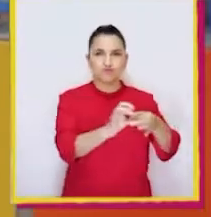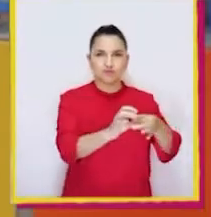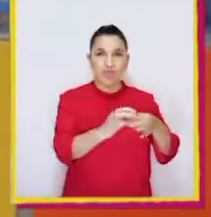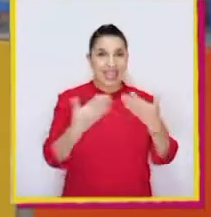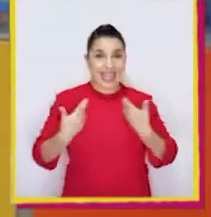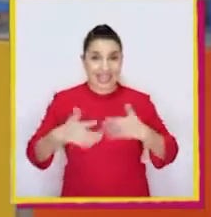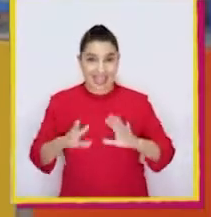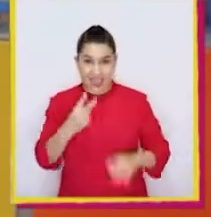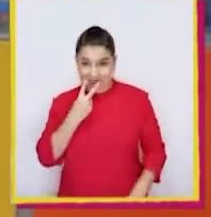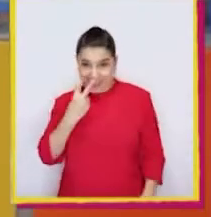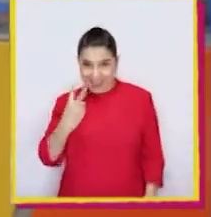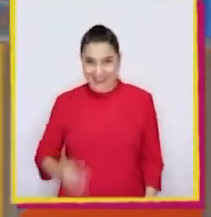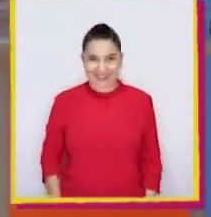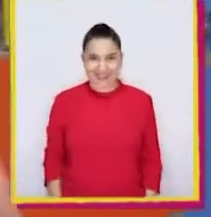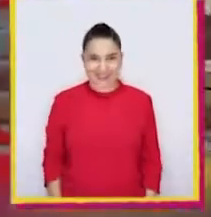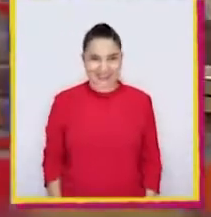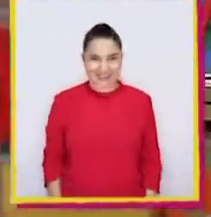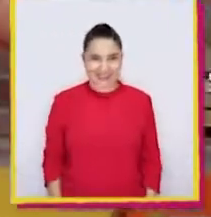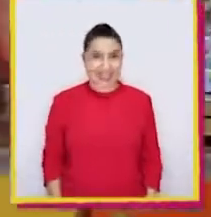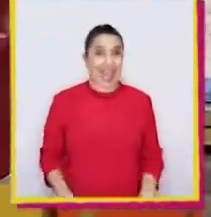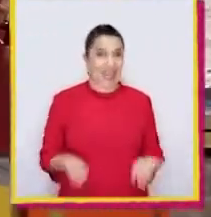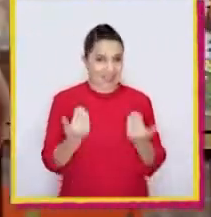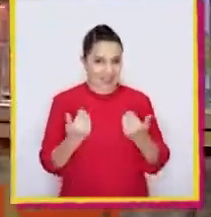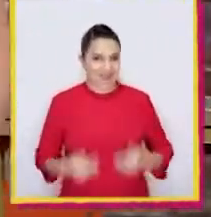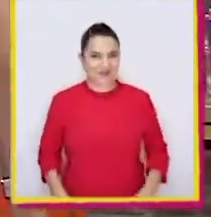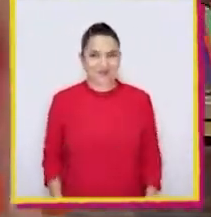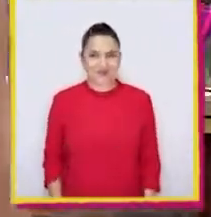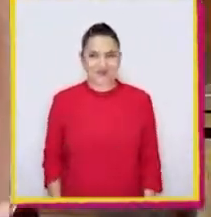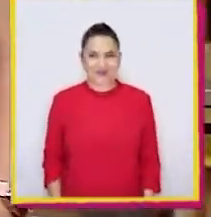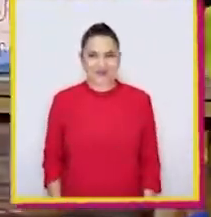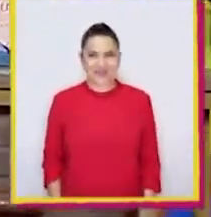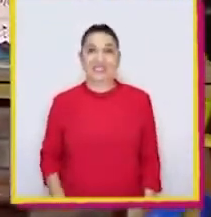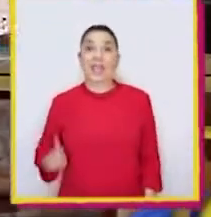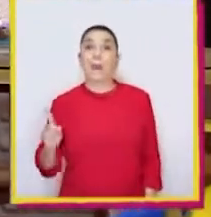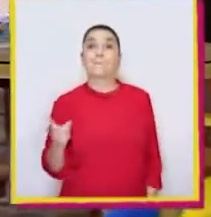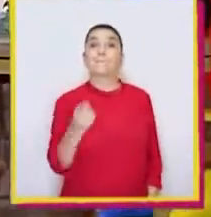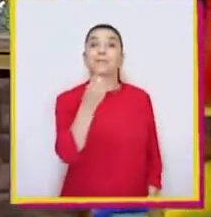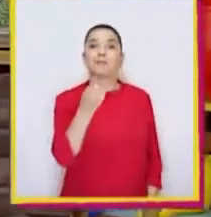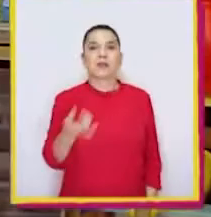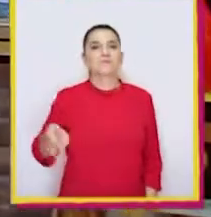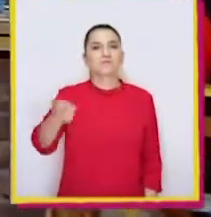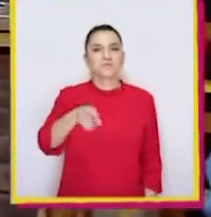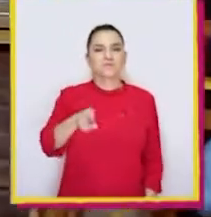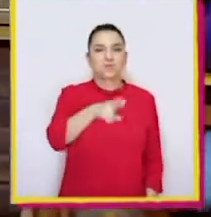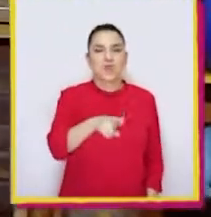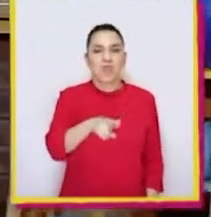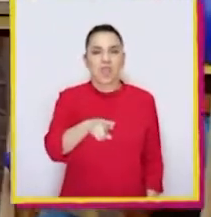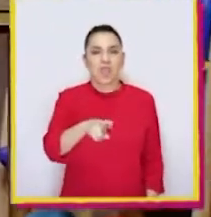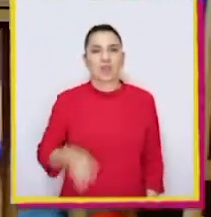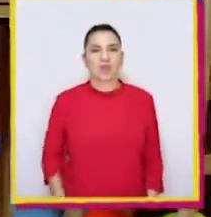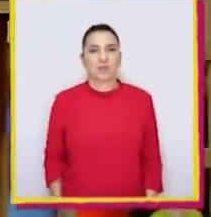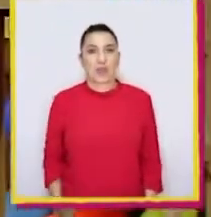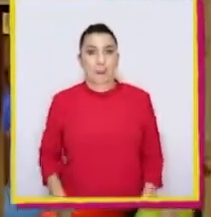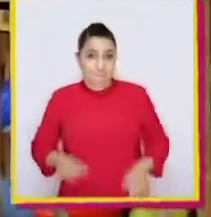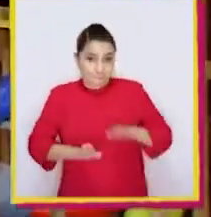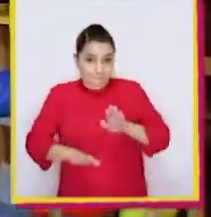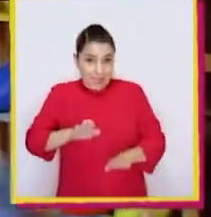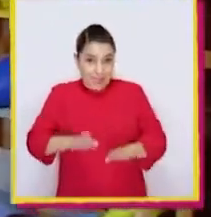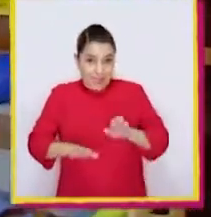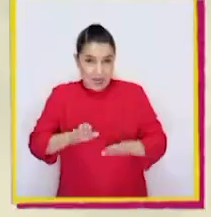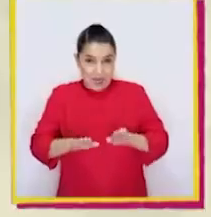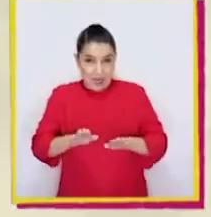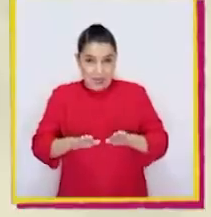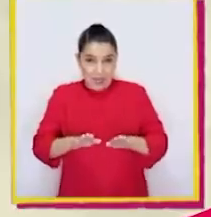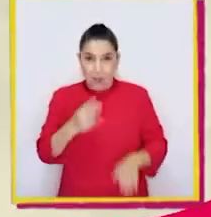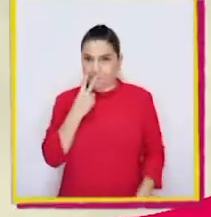secuencia. ¿Listos para verlos? ¡A ver! El primer patrón es de movimiento de